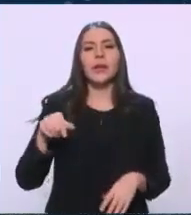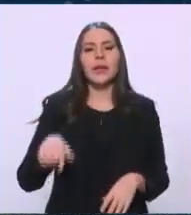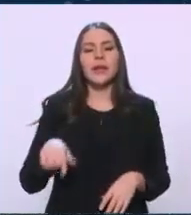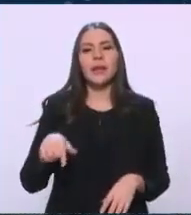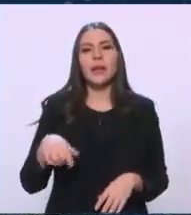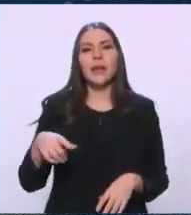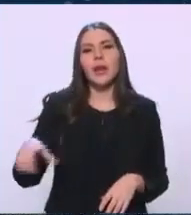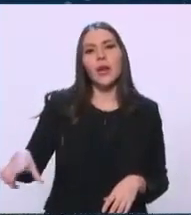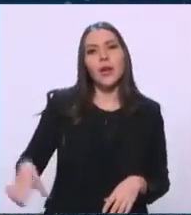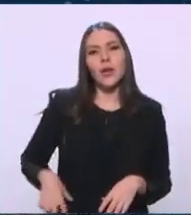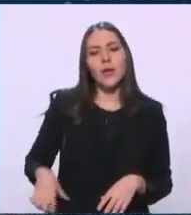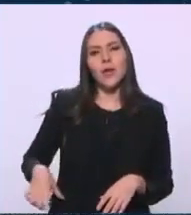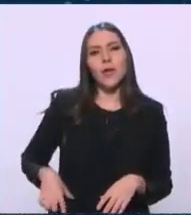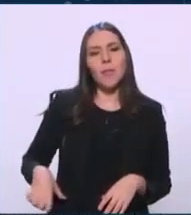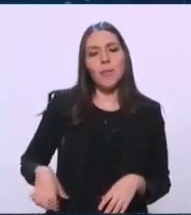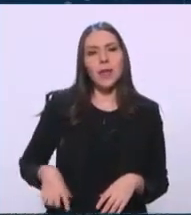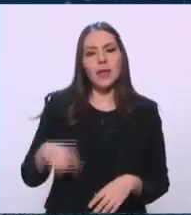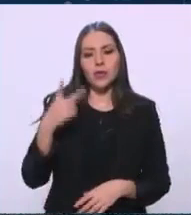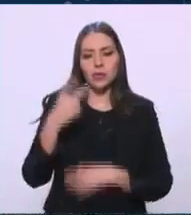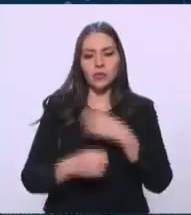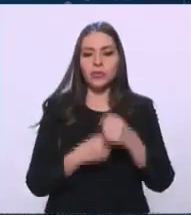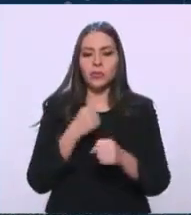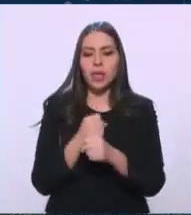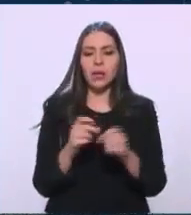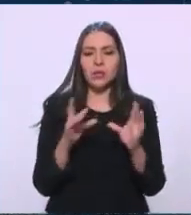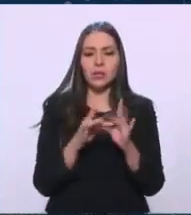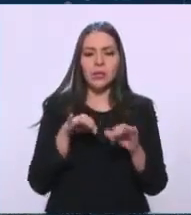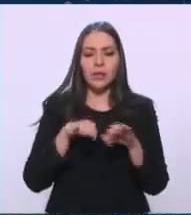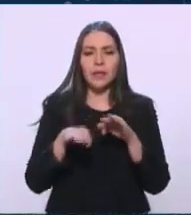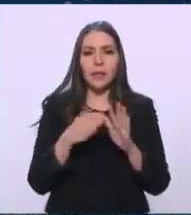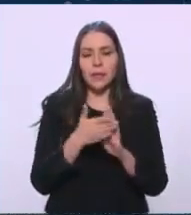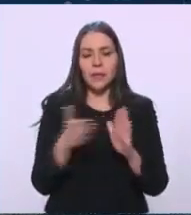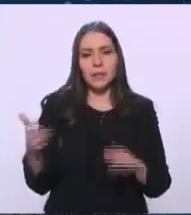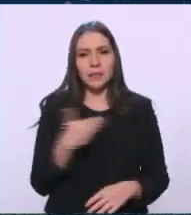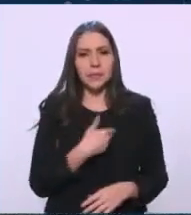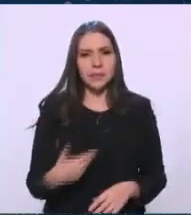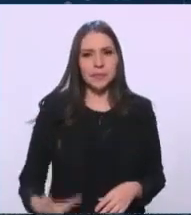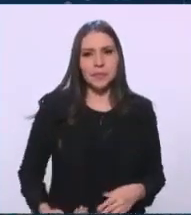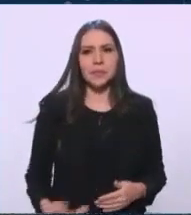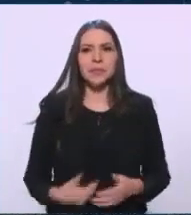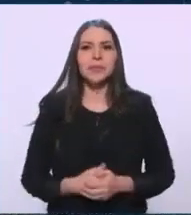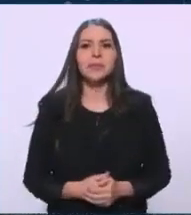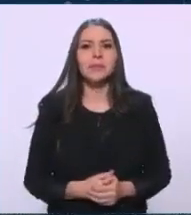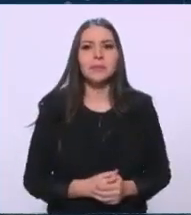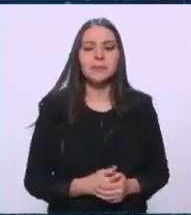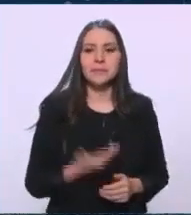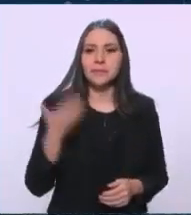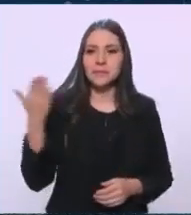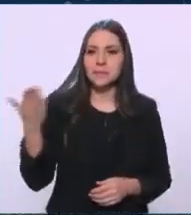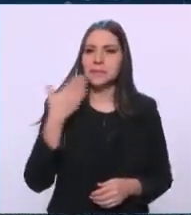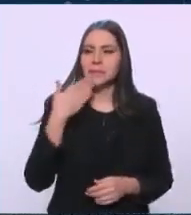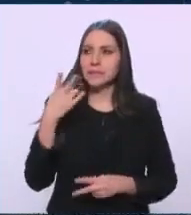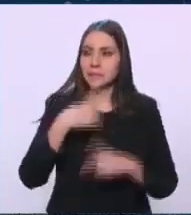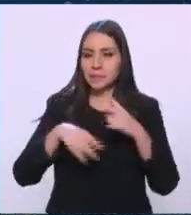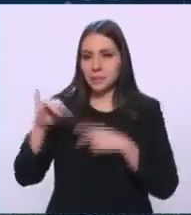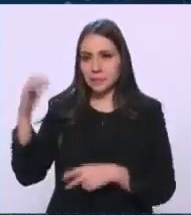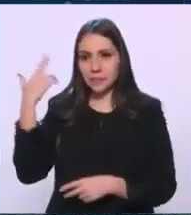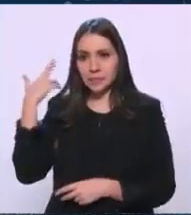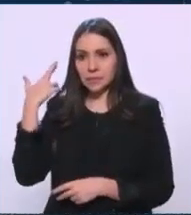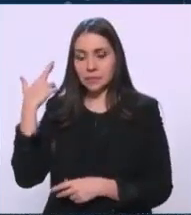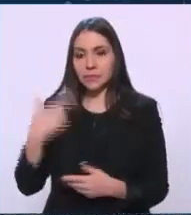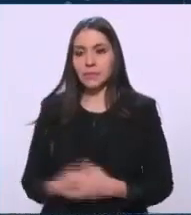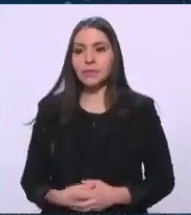¿nos escuchas? Sí, gracias. Sí, perfecto. Qué bueno, bienvenido. Pues, Francisco,